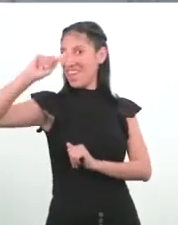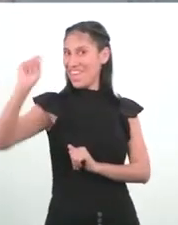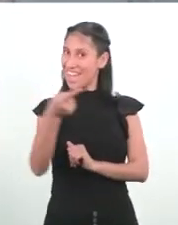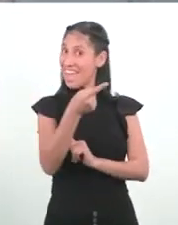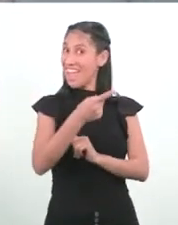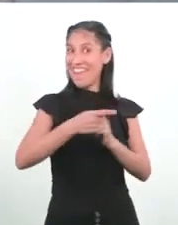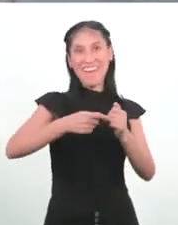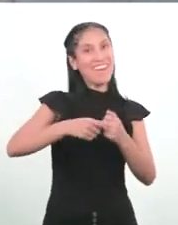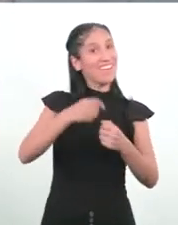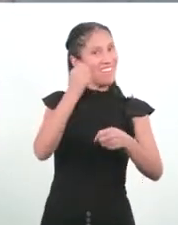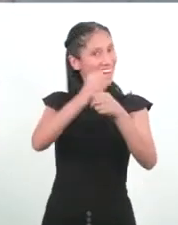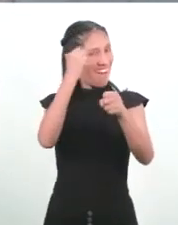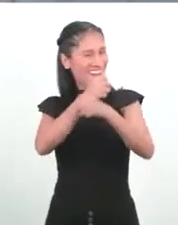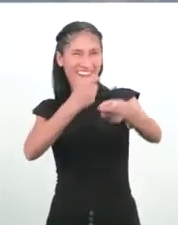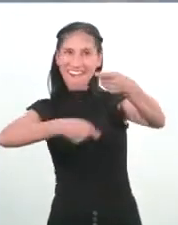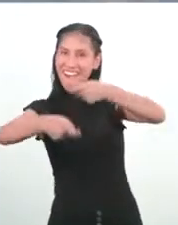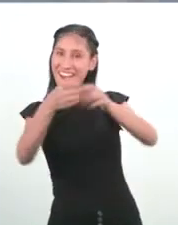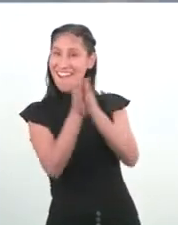emprendimiento.